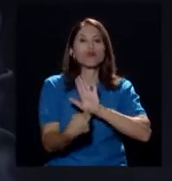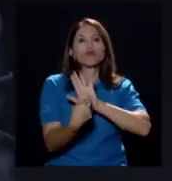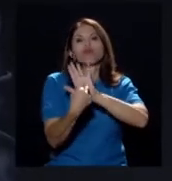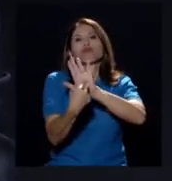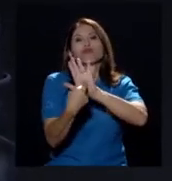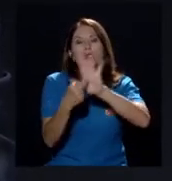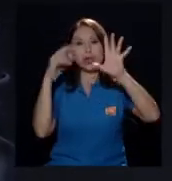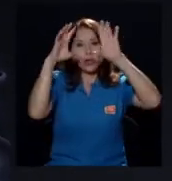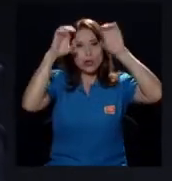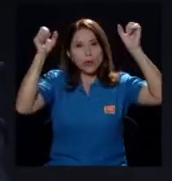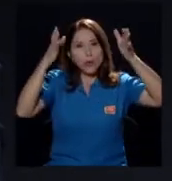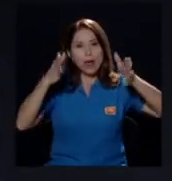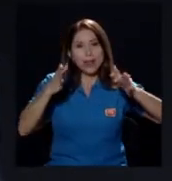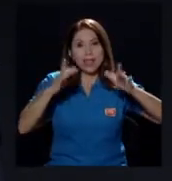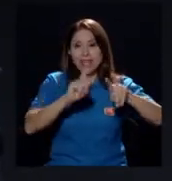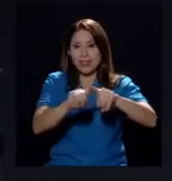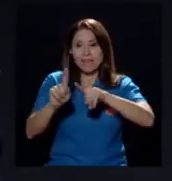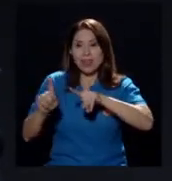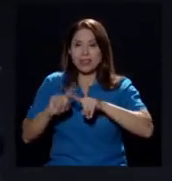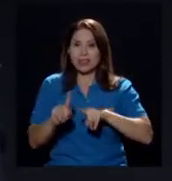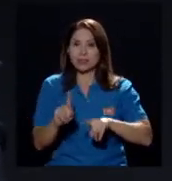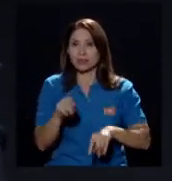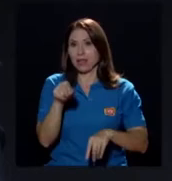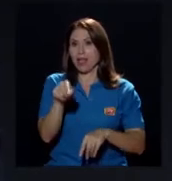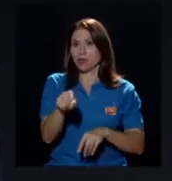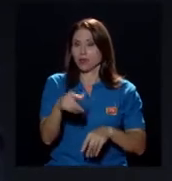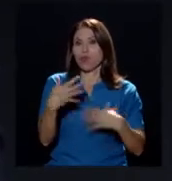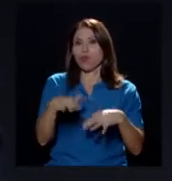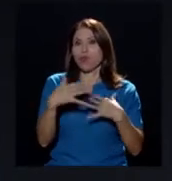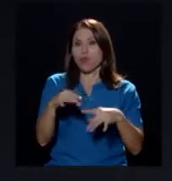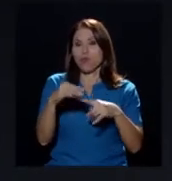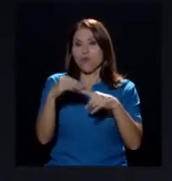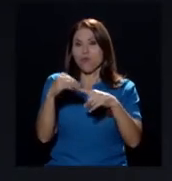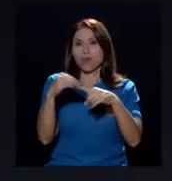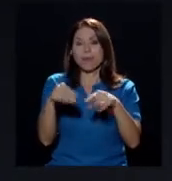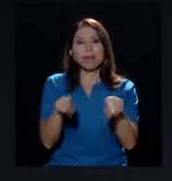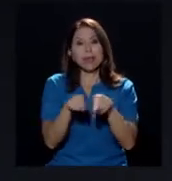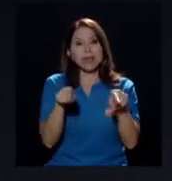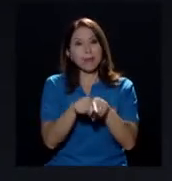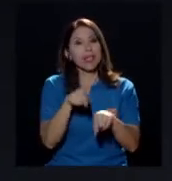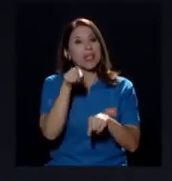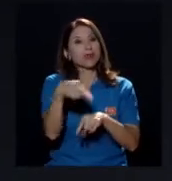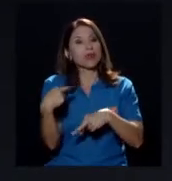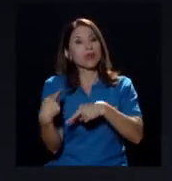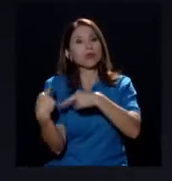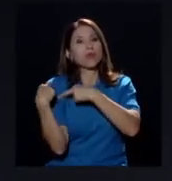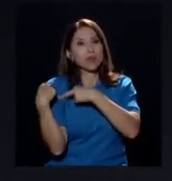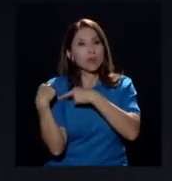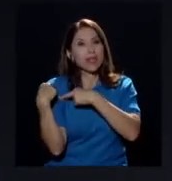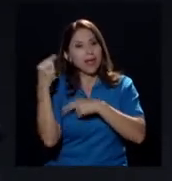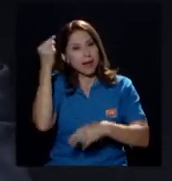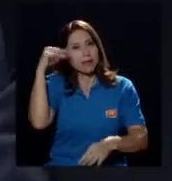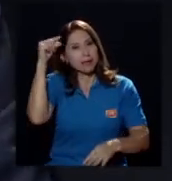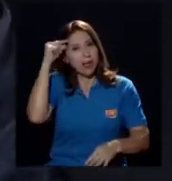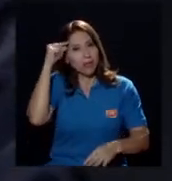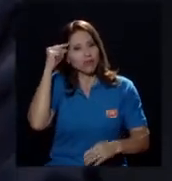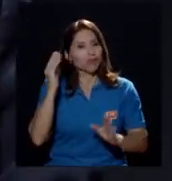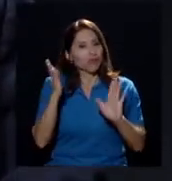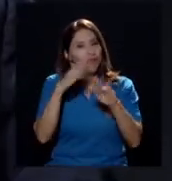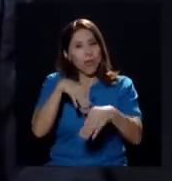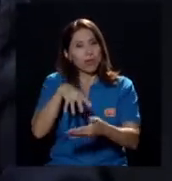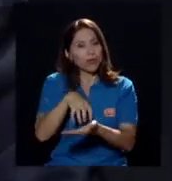entre entre estados es un elemento fundamental y además es una función que corresponde al estado indudablemente eso no hay la menor duda